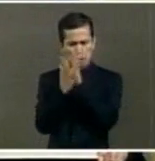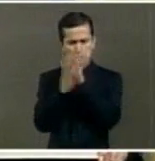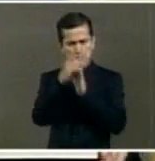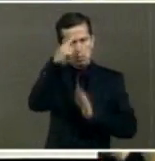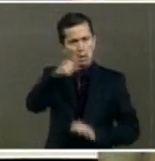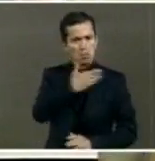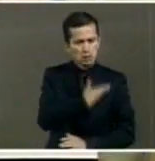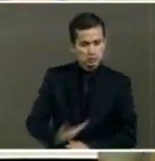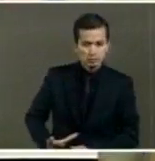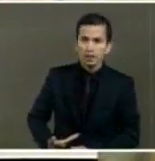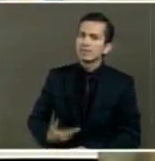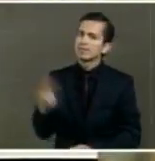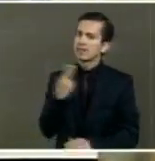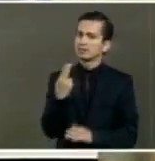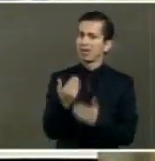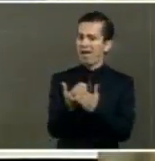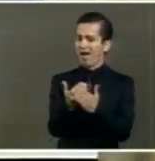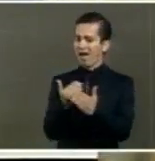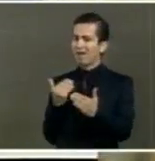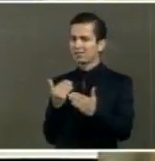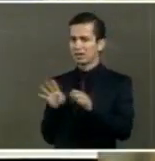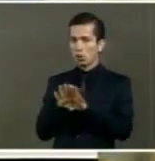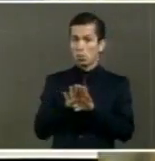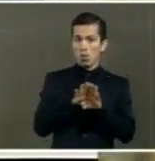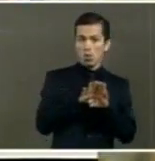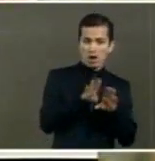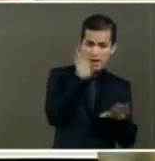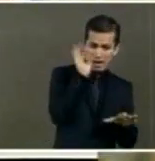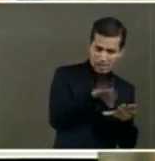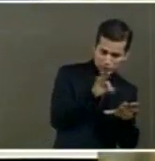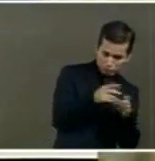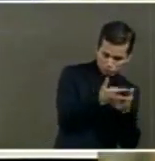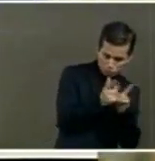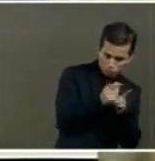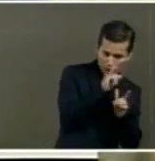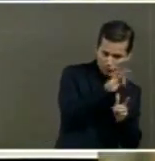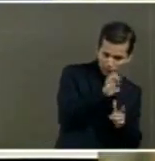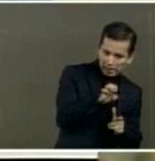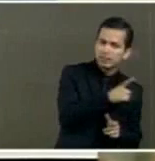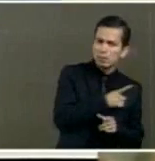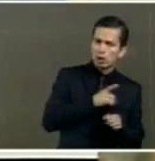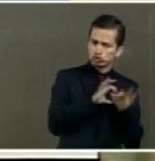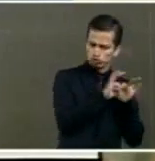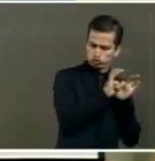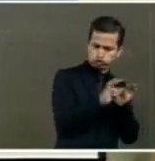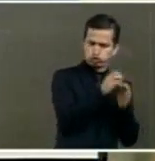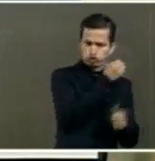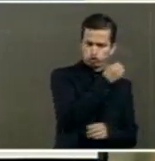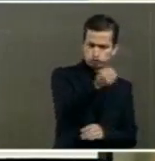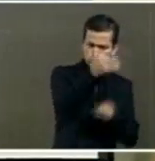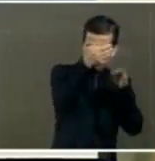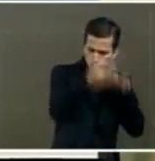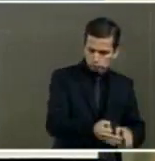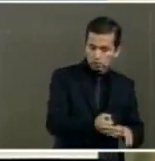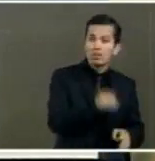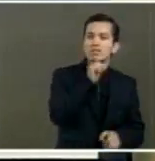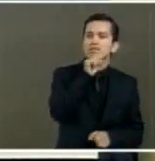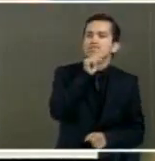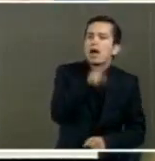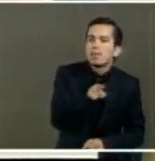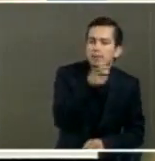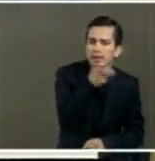la autoridad electoral esté debidamente integrada. Y algo muy importante, que cuente con el respaldo y con